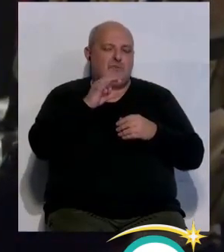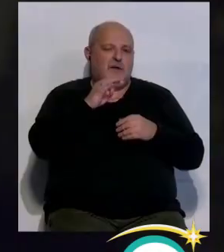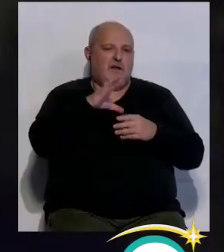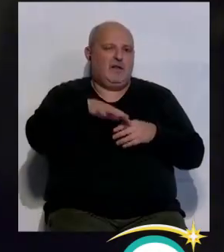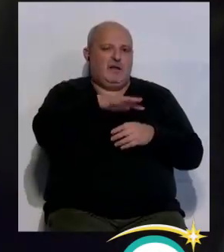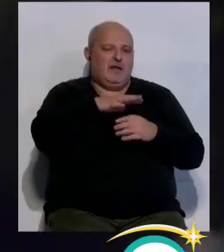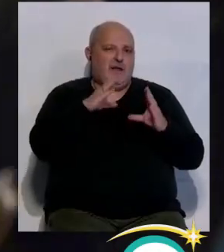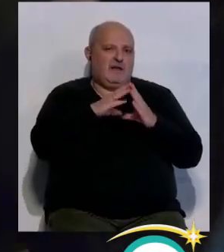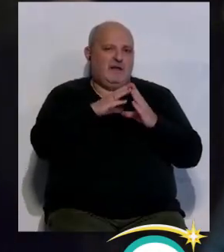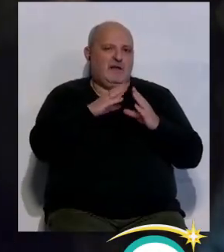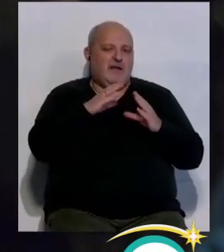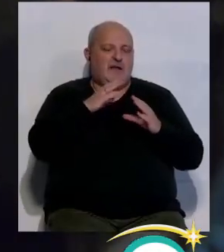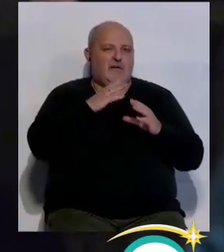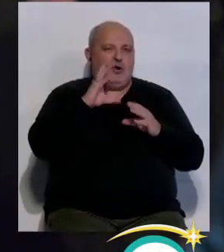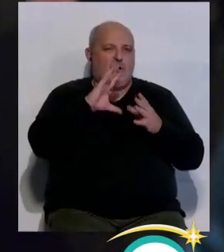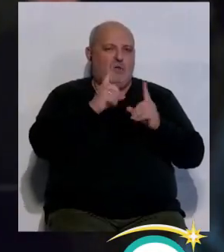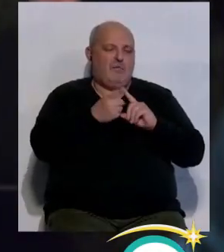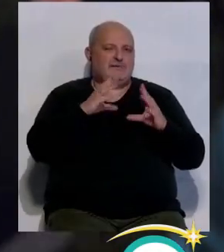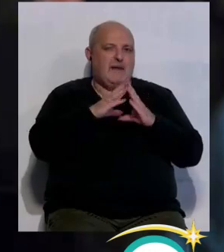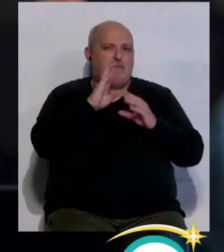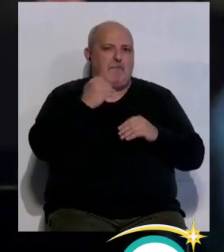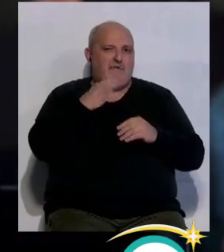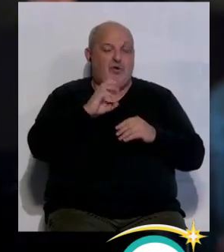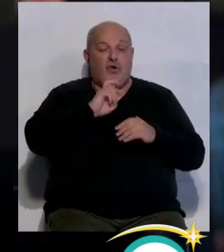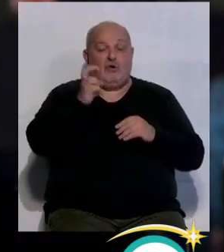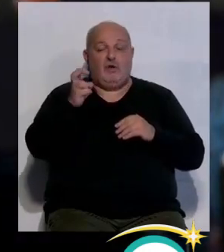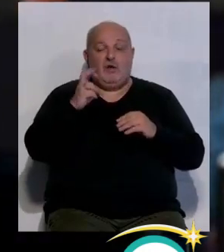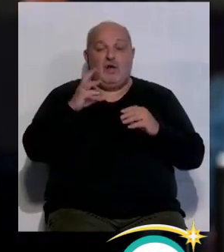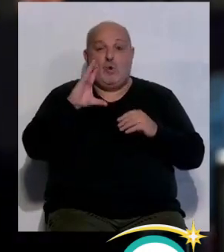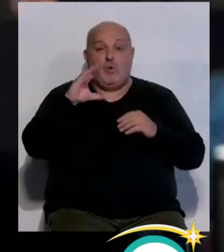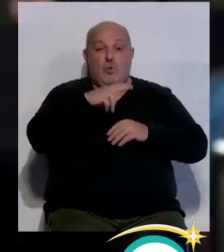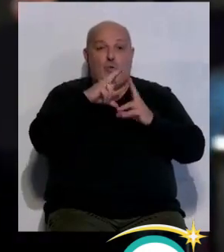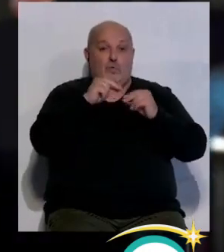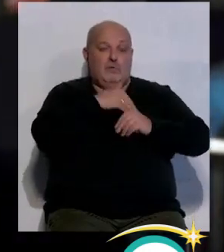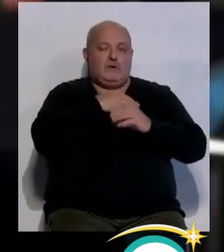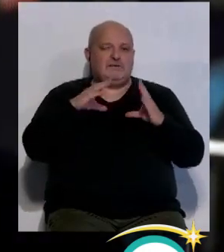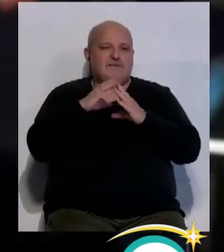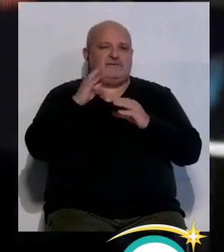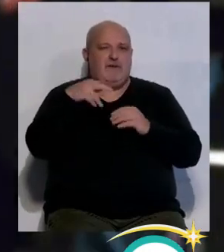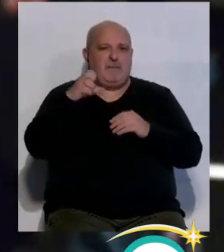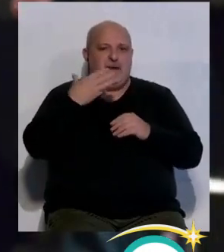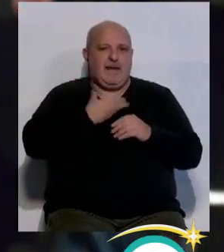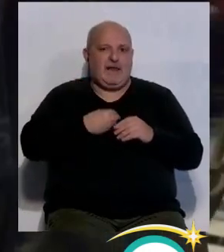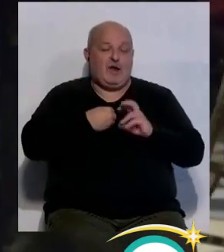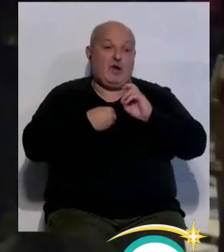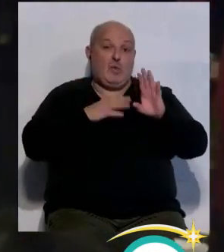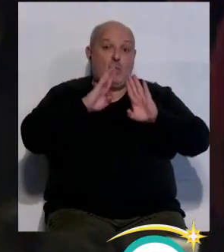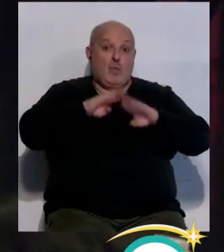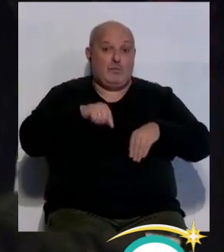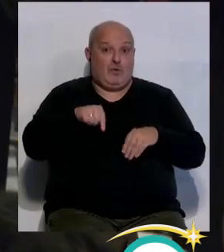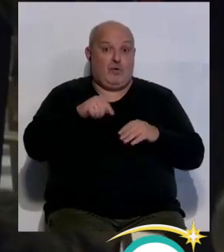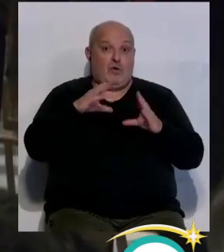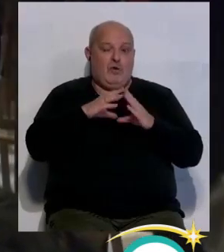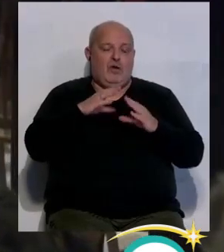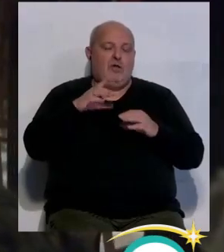Aurata en la Iglesia de la Conversión de San Pablo, la coral de la UCA en la iglesia de San Felipe Neri y este último